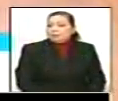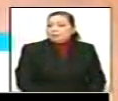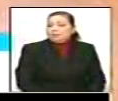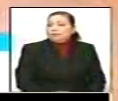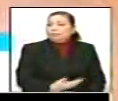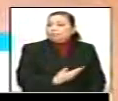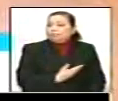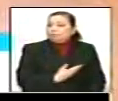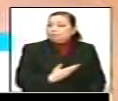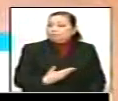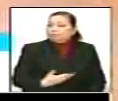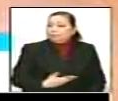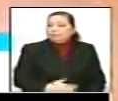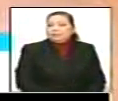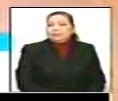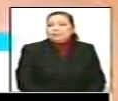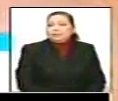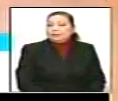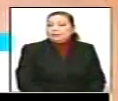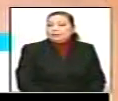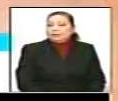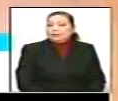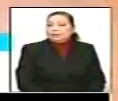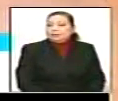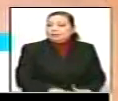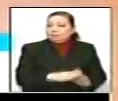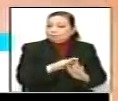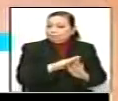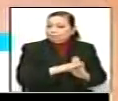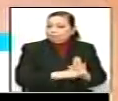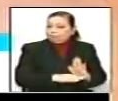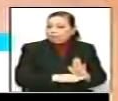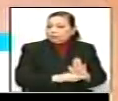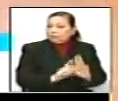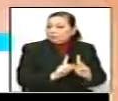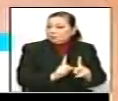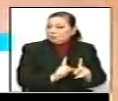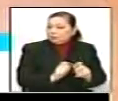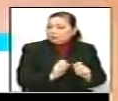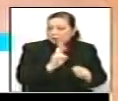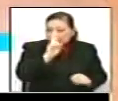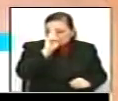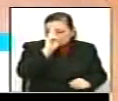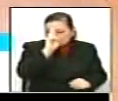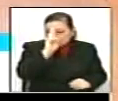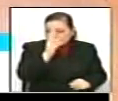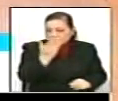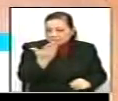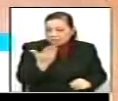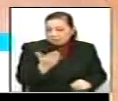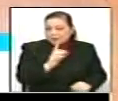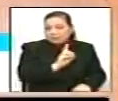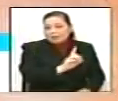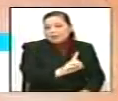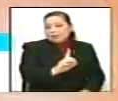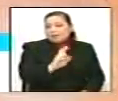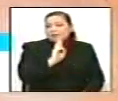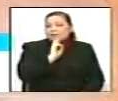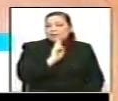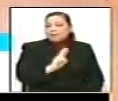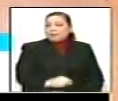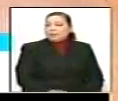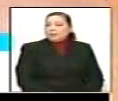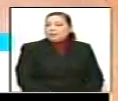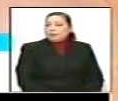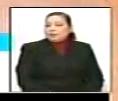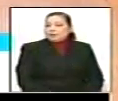de la presidencia. Y segundo, vamos a bajar el tono. Estas preguntas que les formulamos con el mayor respeto y agradecemos cada una de sus respuestas.